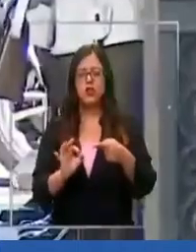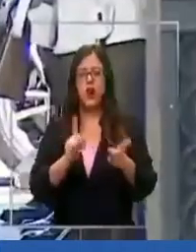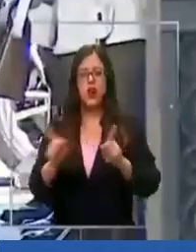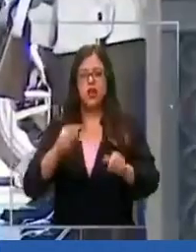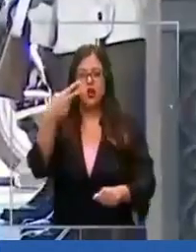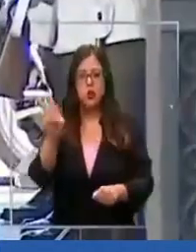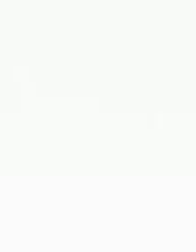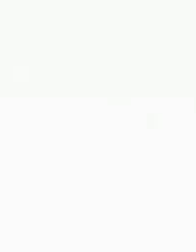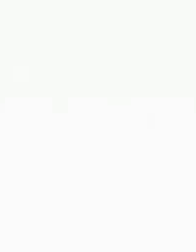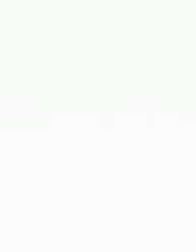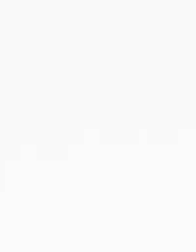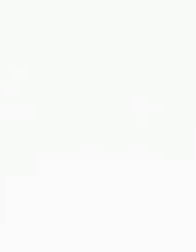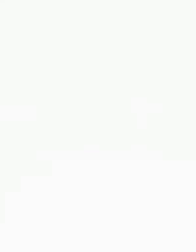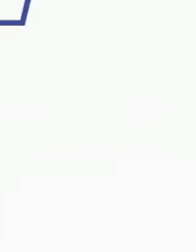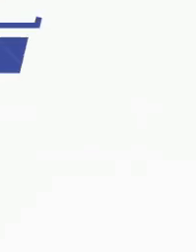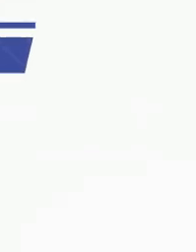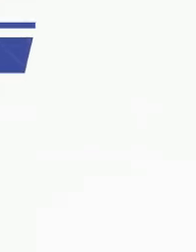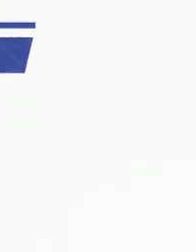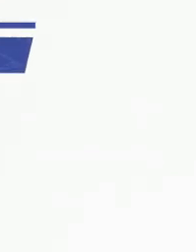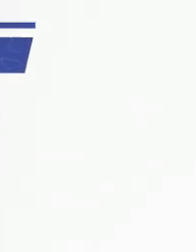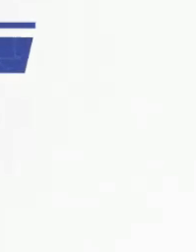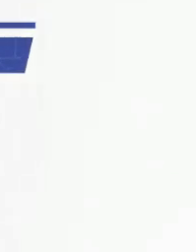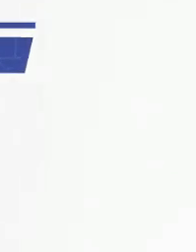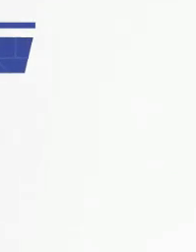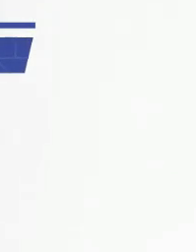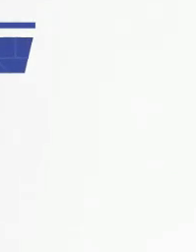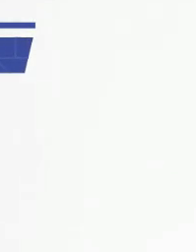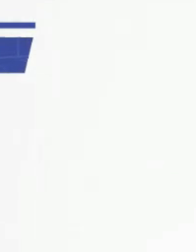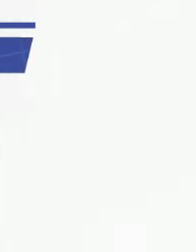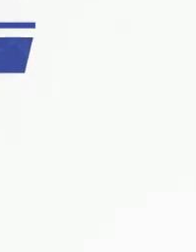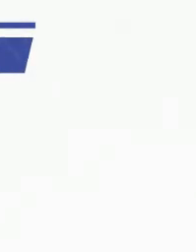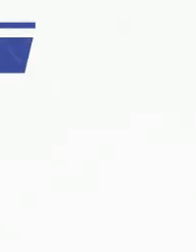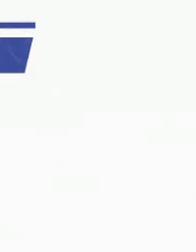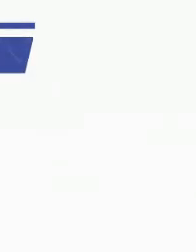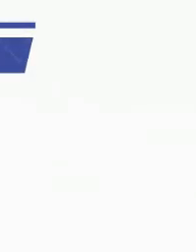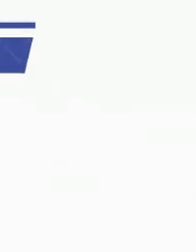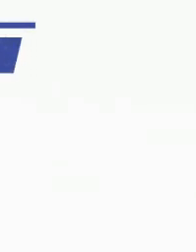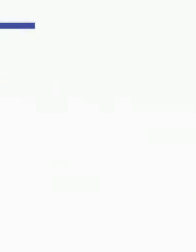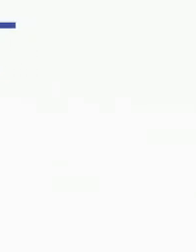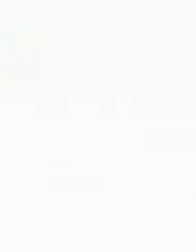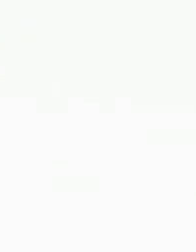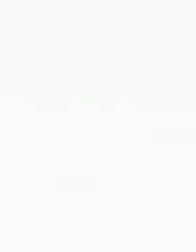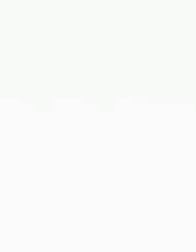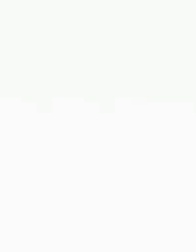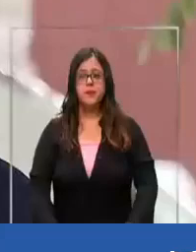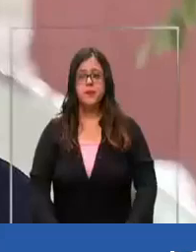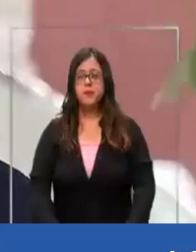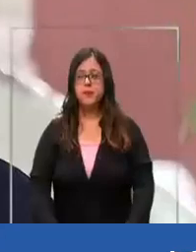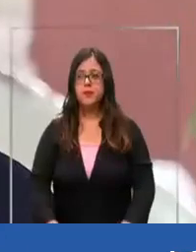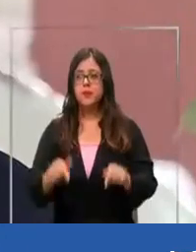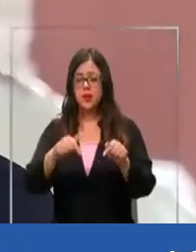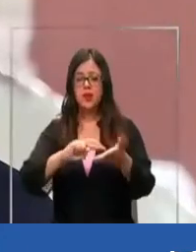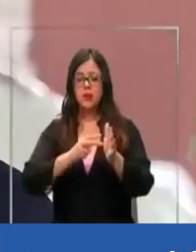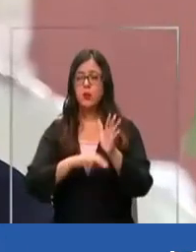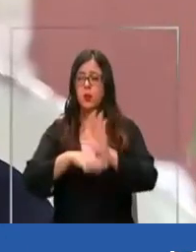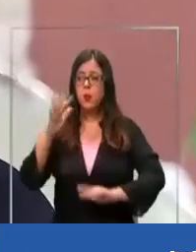el Congreso. La crisis